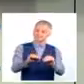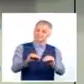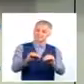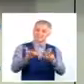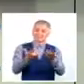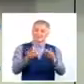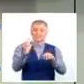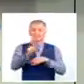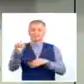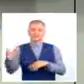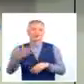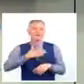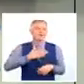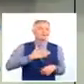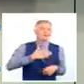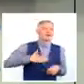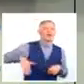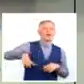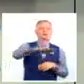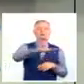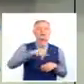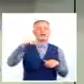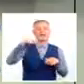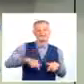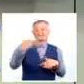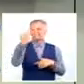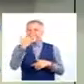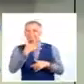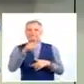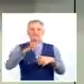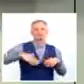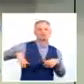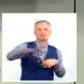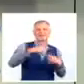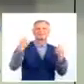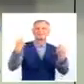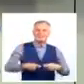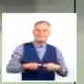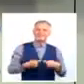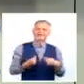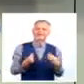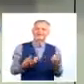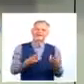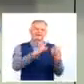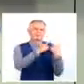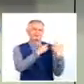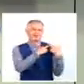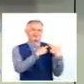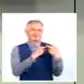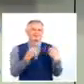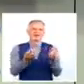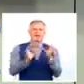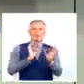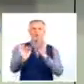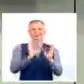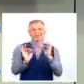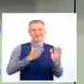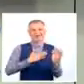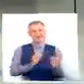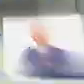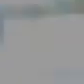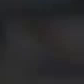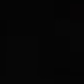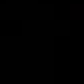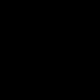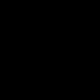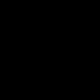absoluta y se piense a quién en la sociedad debería tocarle algo tan elemental como la protección a la vida. Manténgase